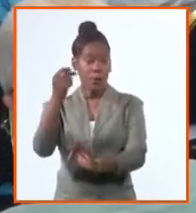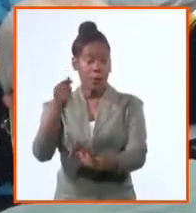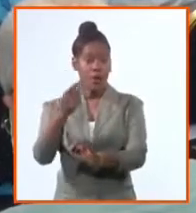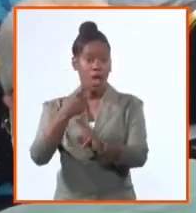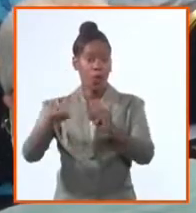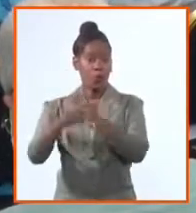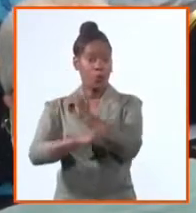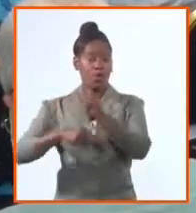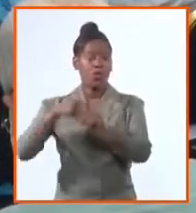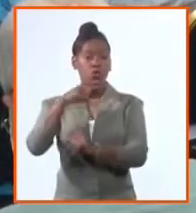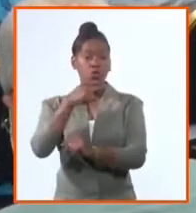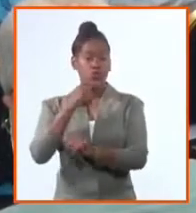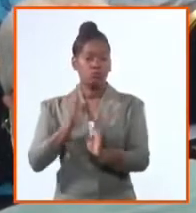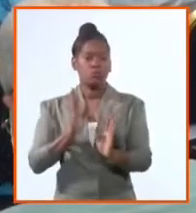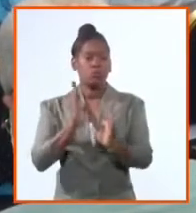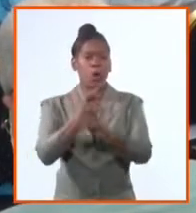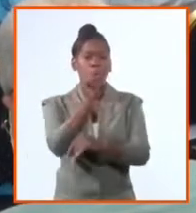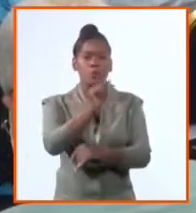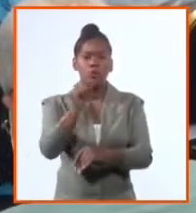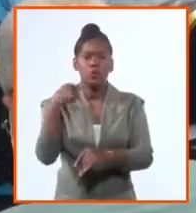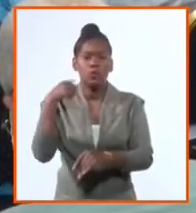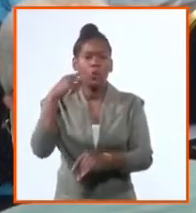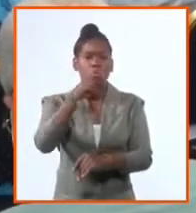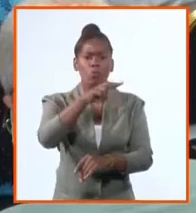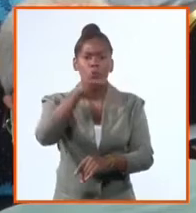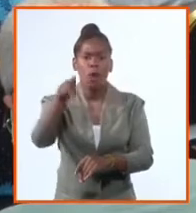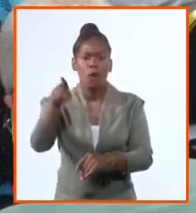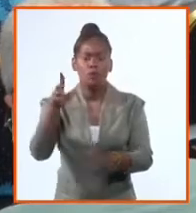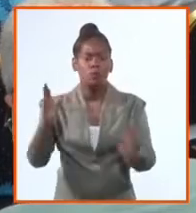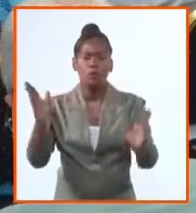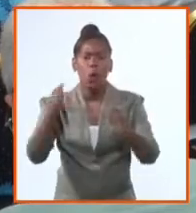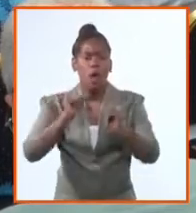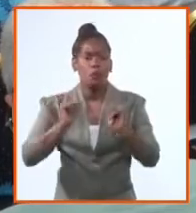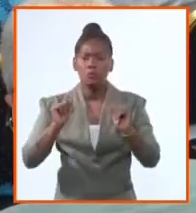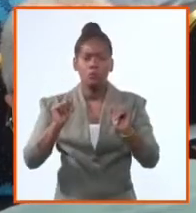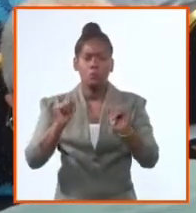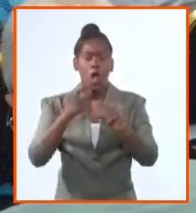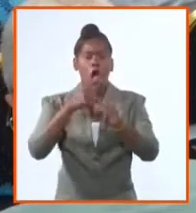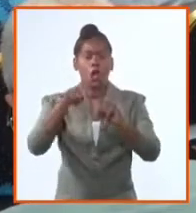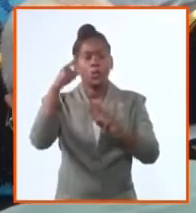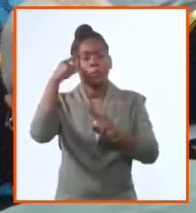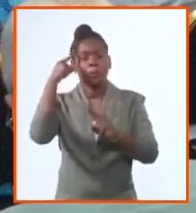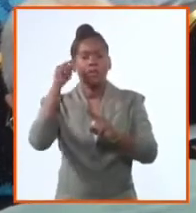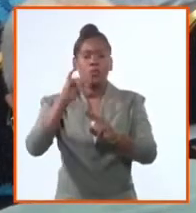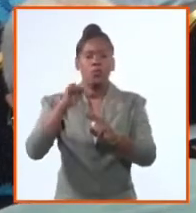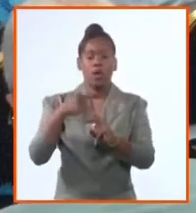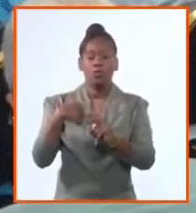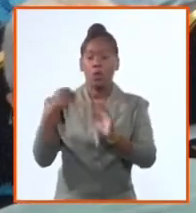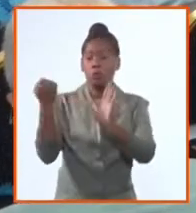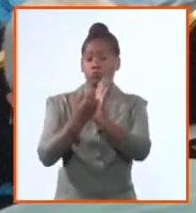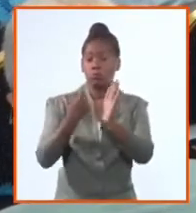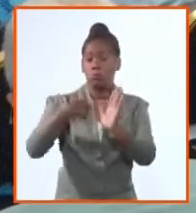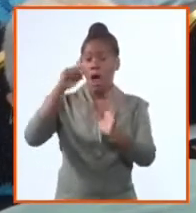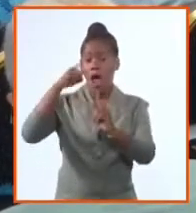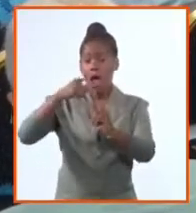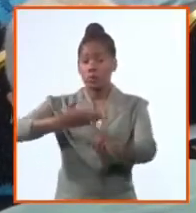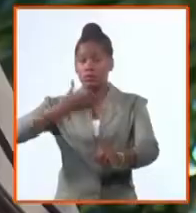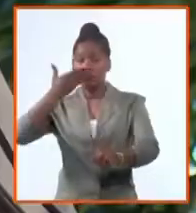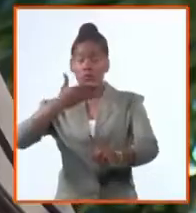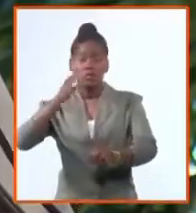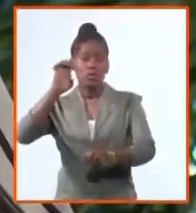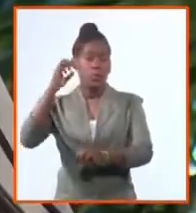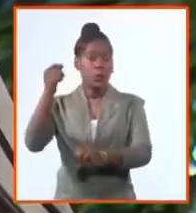Rusia, la economía de Venezuela. La economía de China tiene algunos compañeros que se dedican a eso,